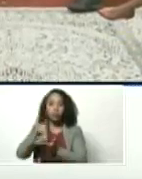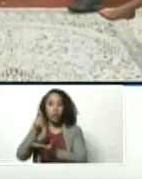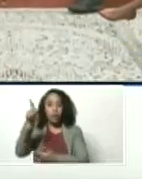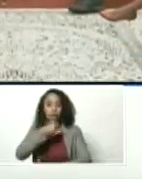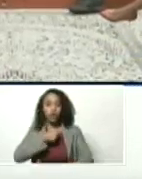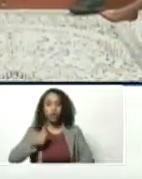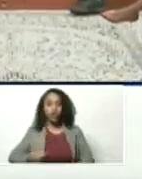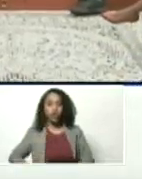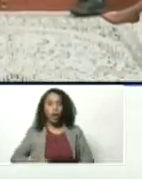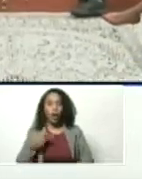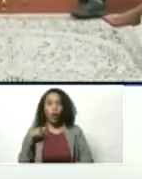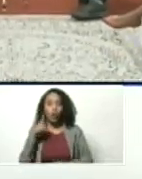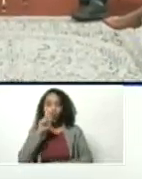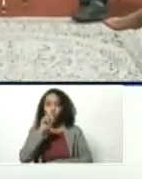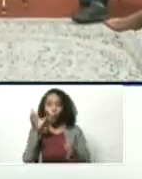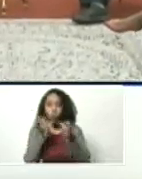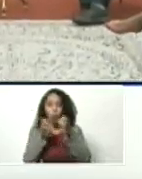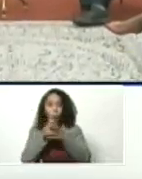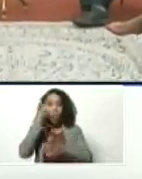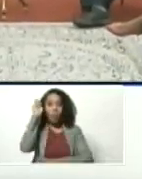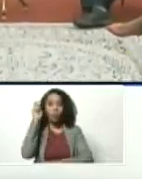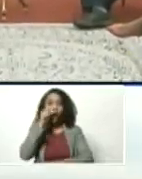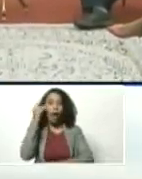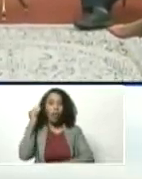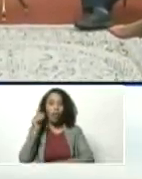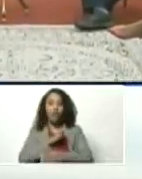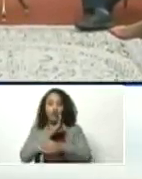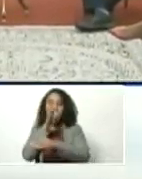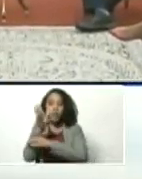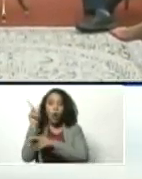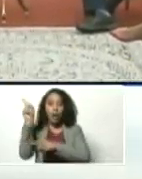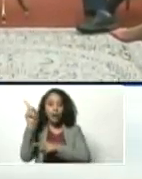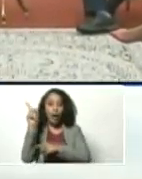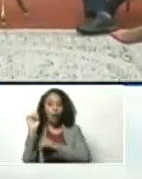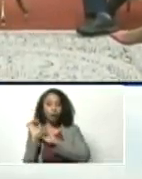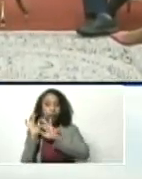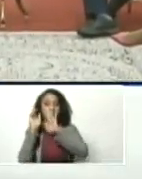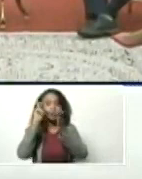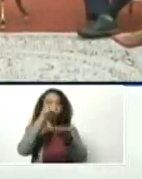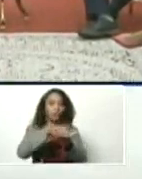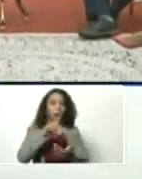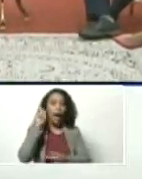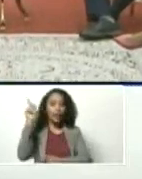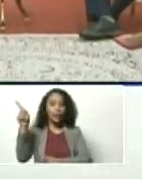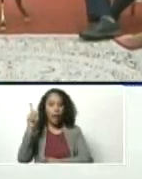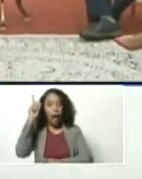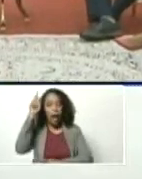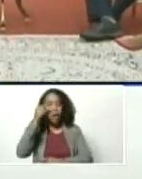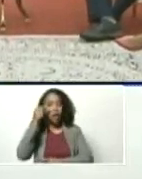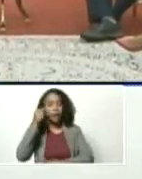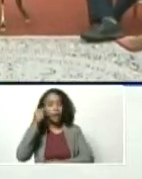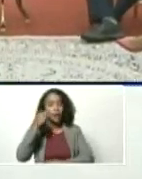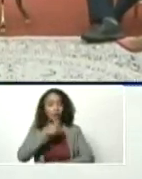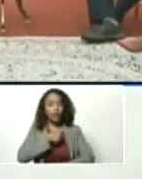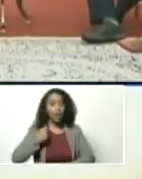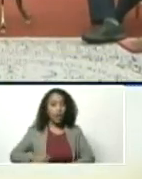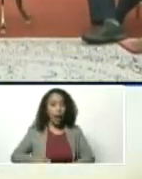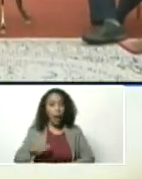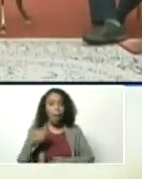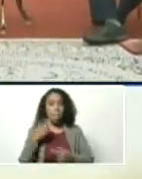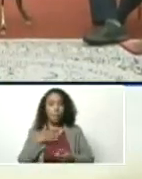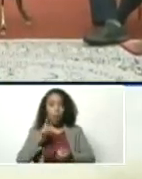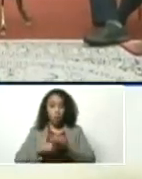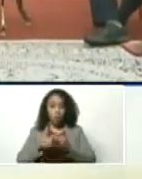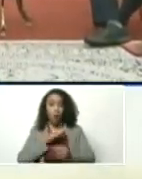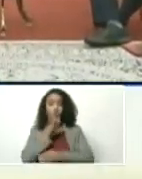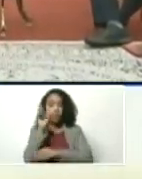y fuimos un grupo de diputados y diputadas. A esa gira en China fue Cilia, como miembro de la Dirección Nacional